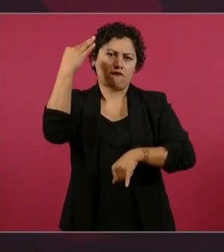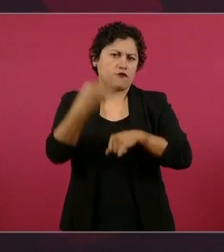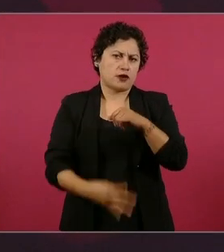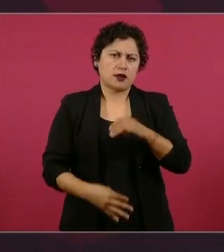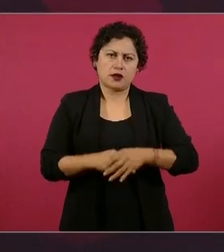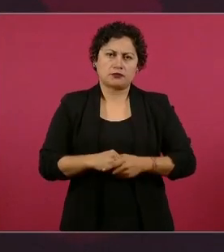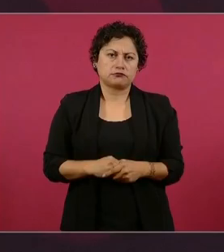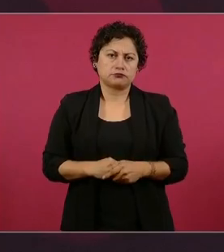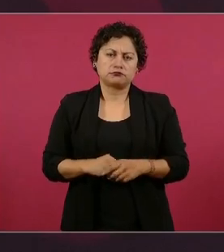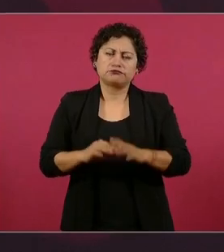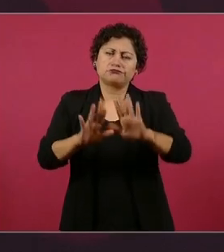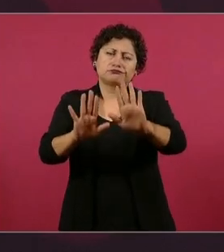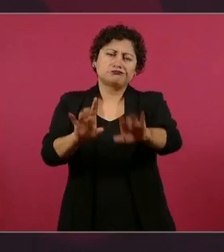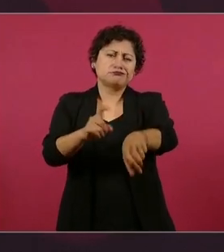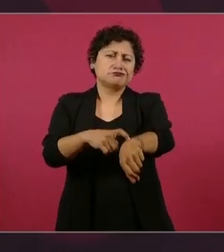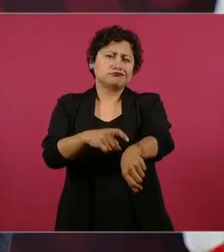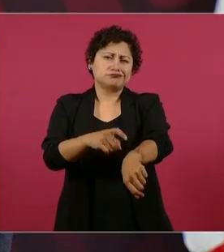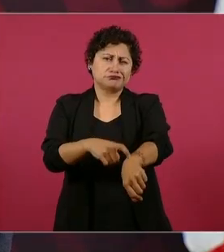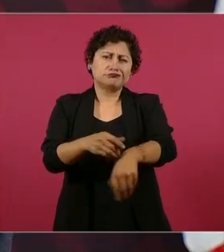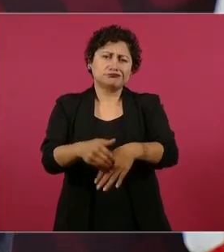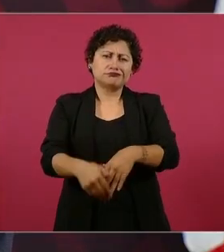o sea, y hay tiempo,